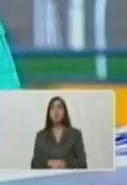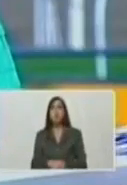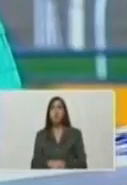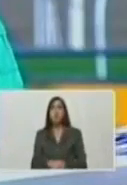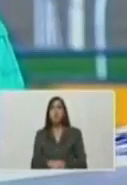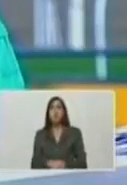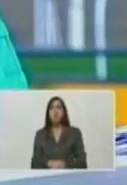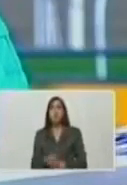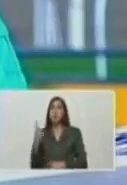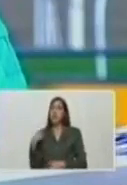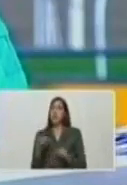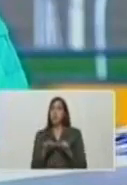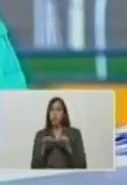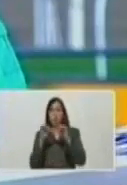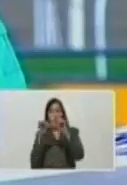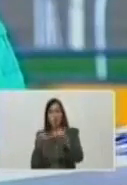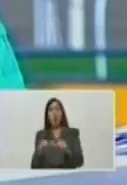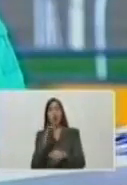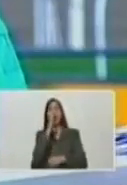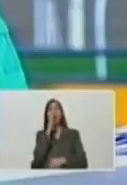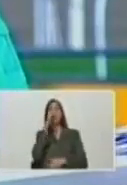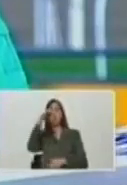Tenemos que avanzar, tengo que anunciar,